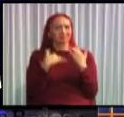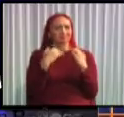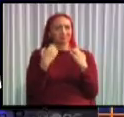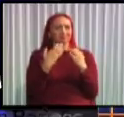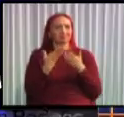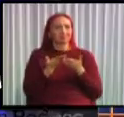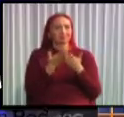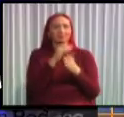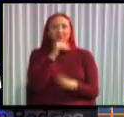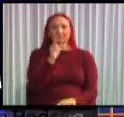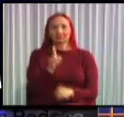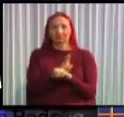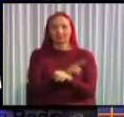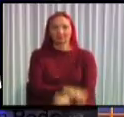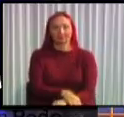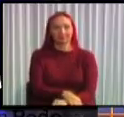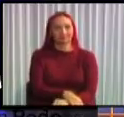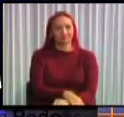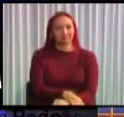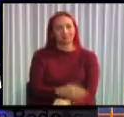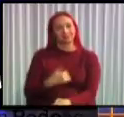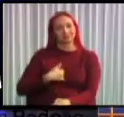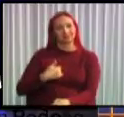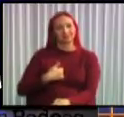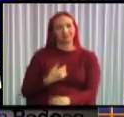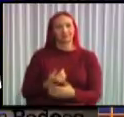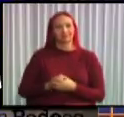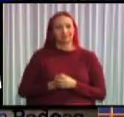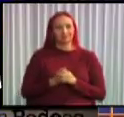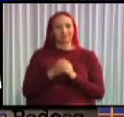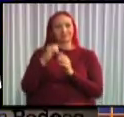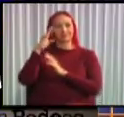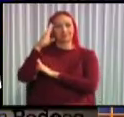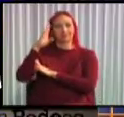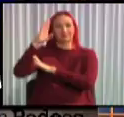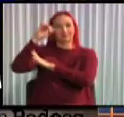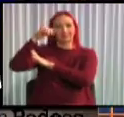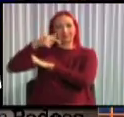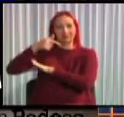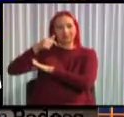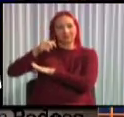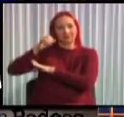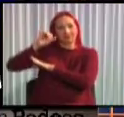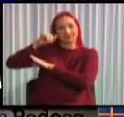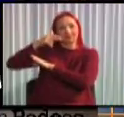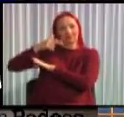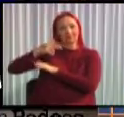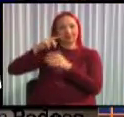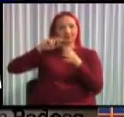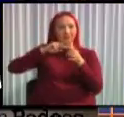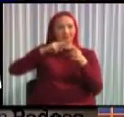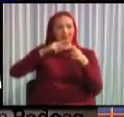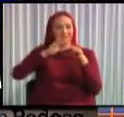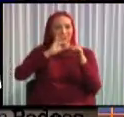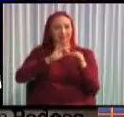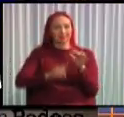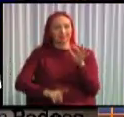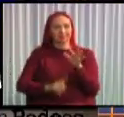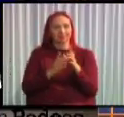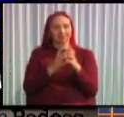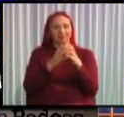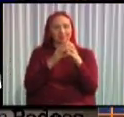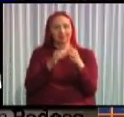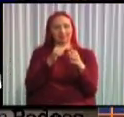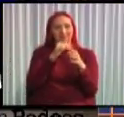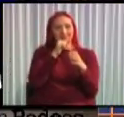sirven, pero no se usan. Antes jugábamos con vejigas. Esa era la vejiga del chancho. Vejiga del chancho. Sí. La llenábamos de